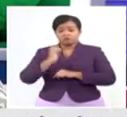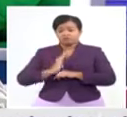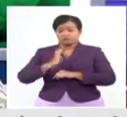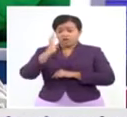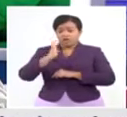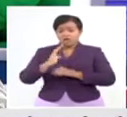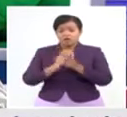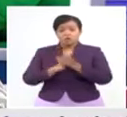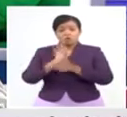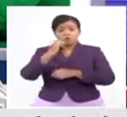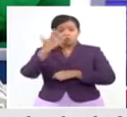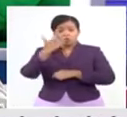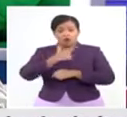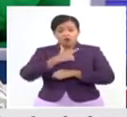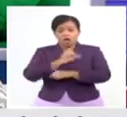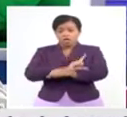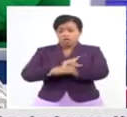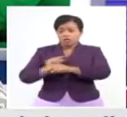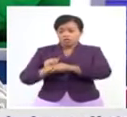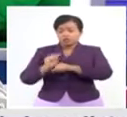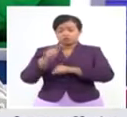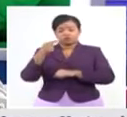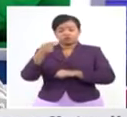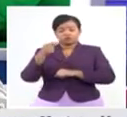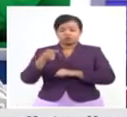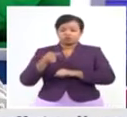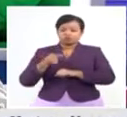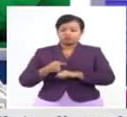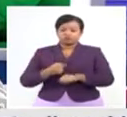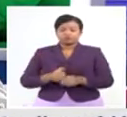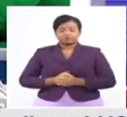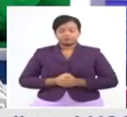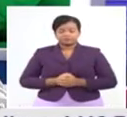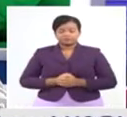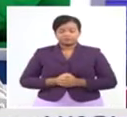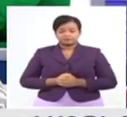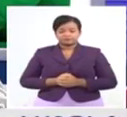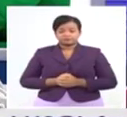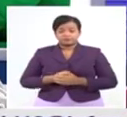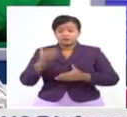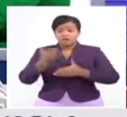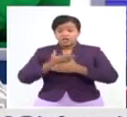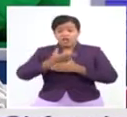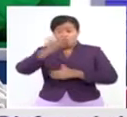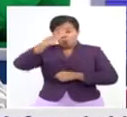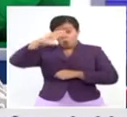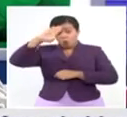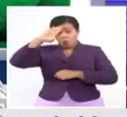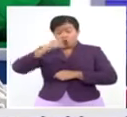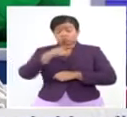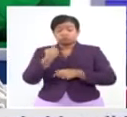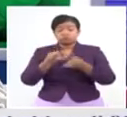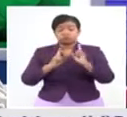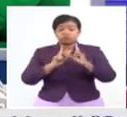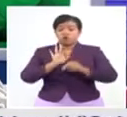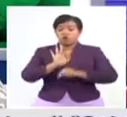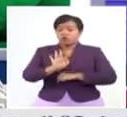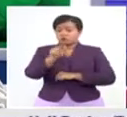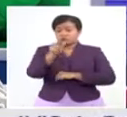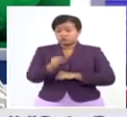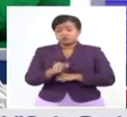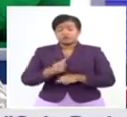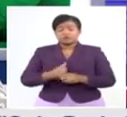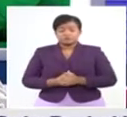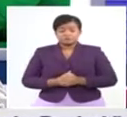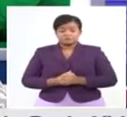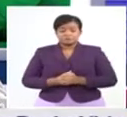Antilla, 1 de cada uno. En Santiago de Cuba fallecen 8 personas. Del municipio Santiago